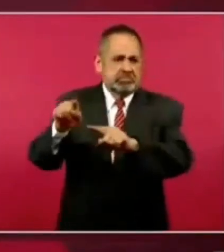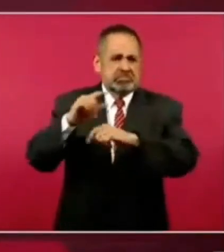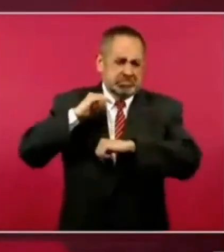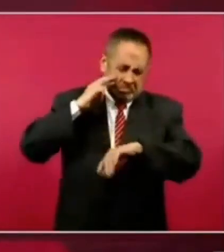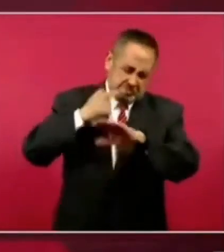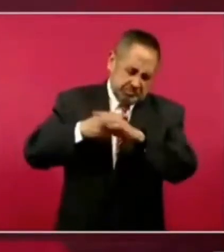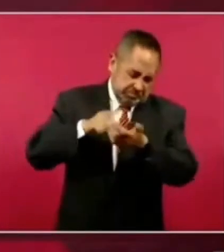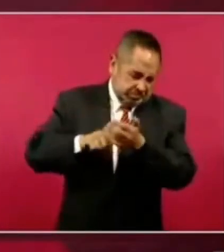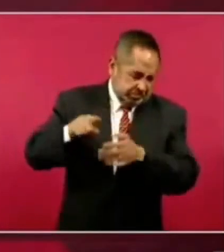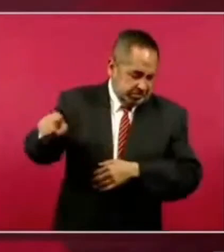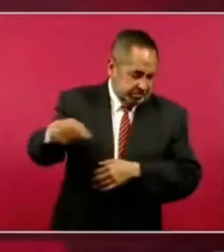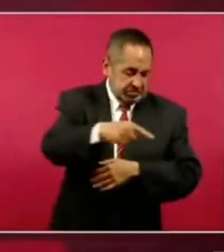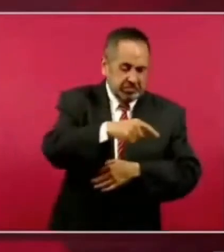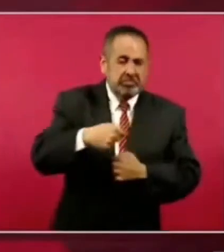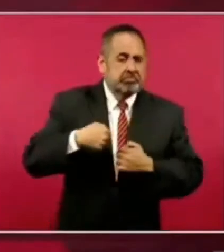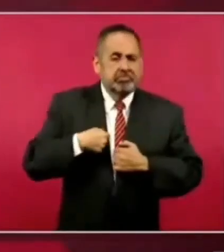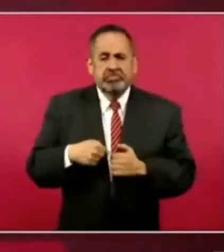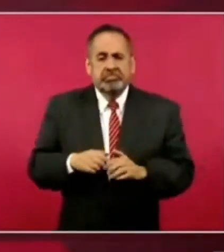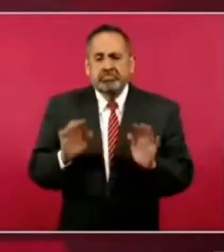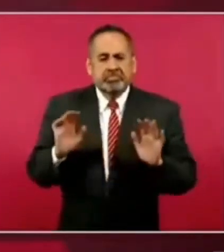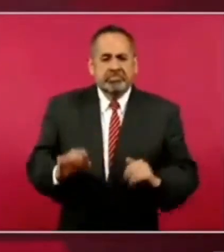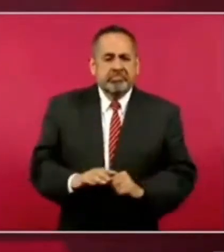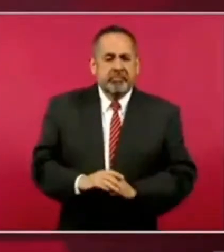autoridades. Nosotros